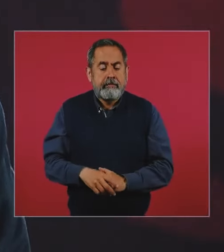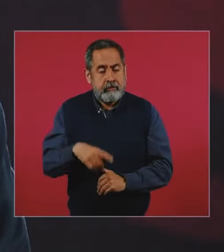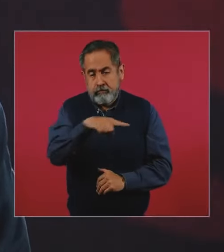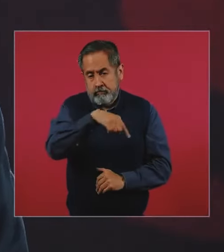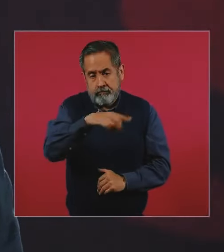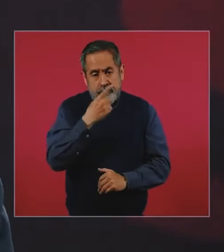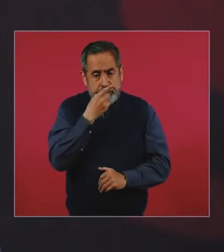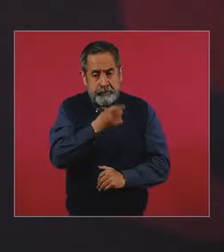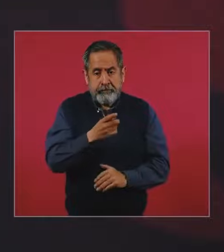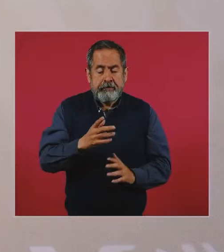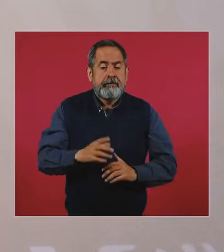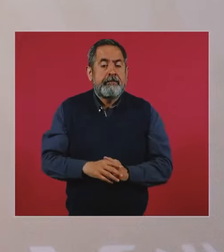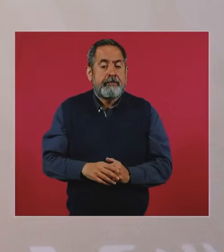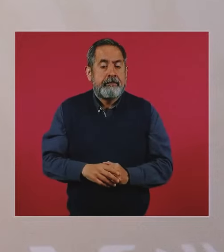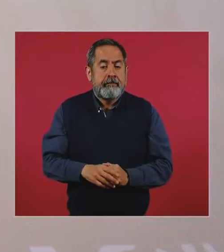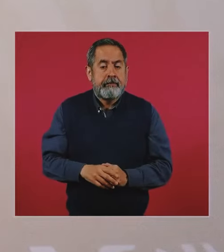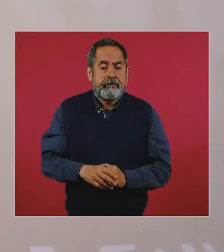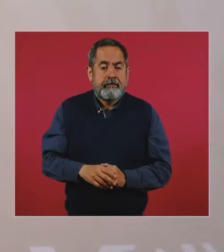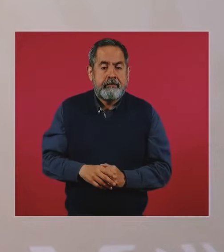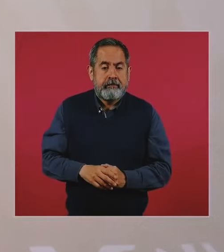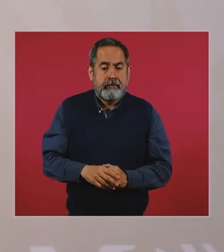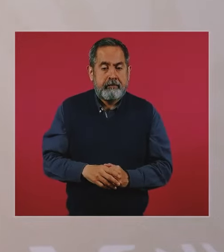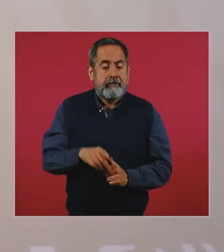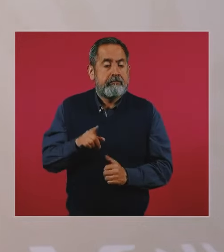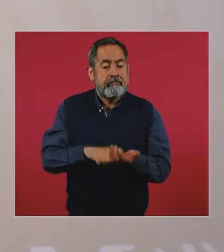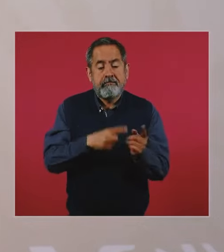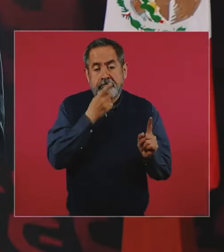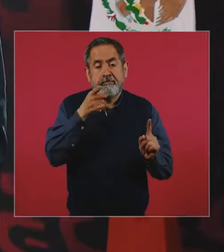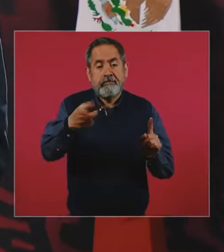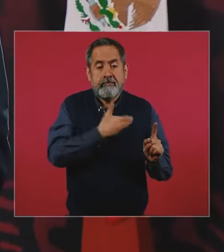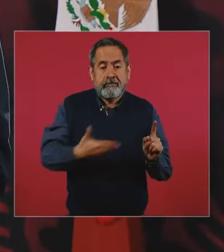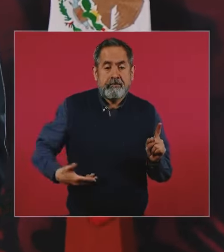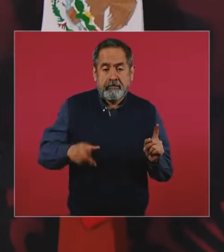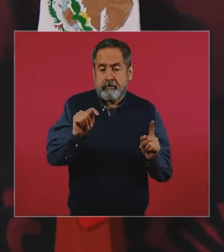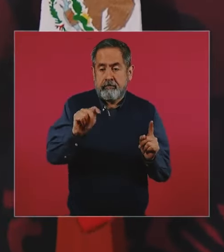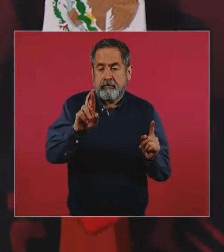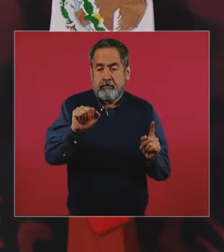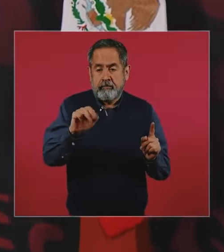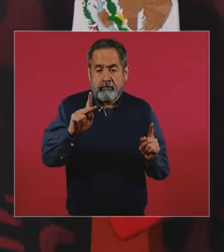Sostienen que, como el presidente Trump